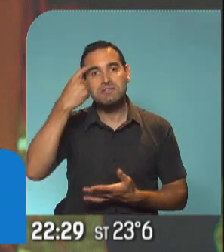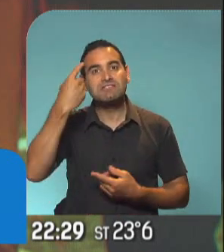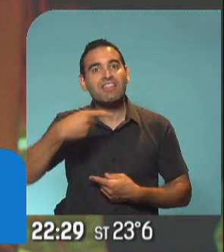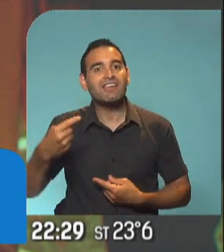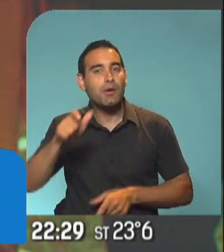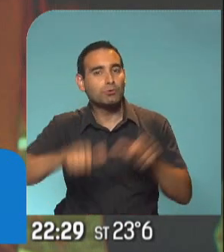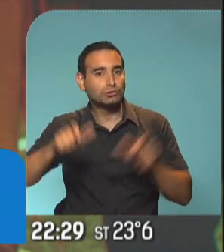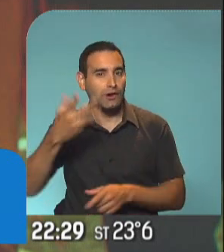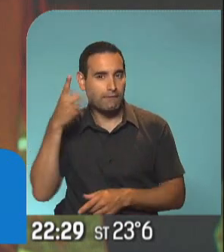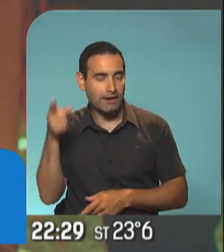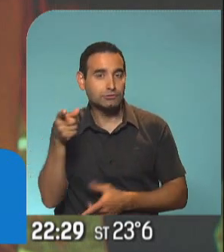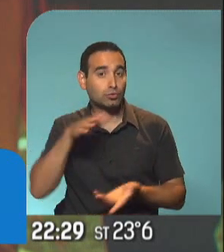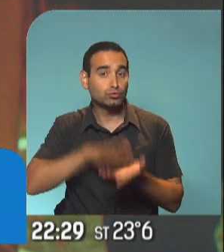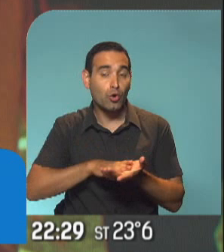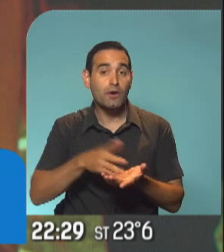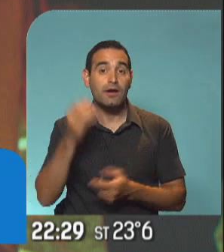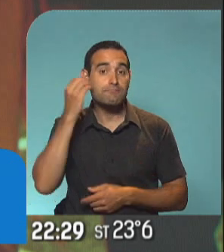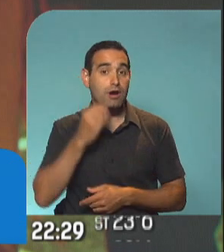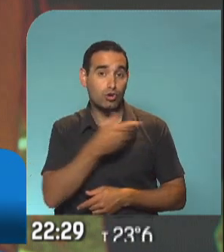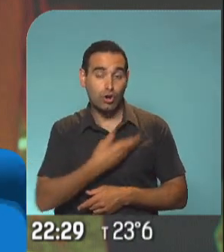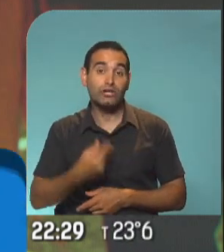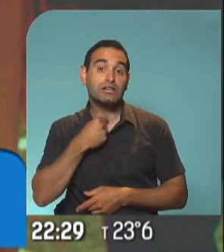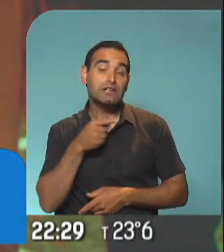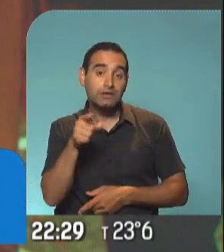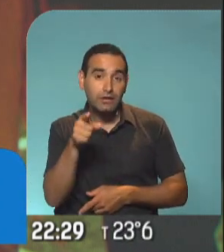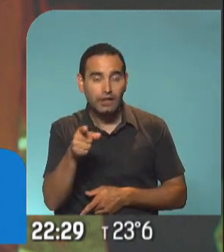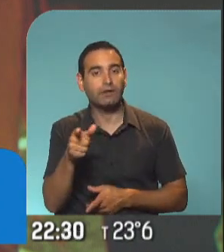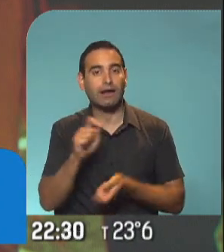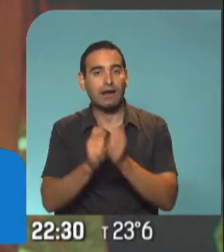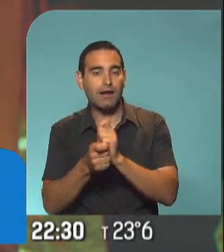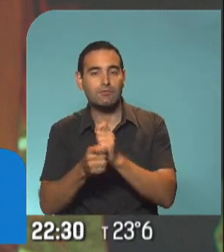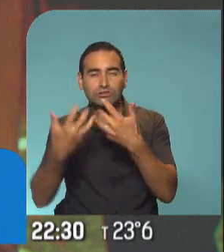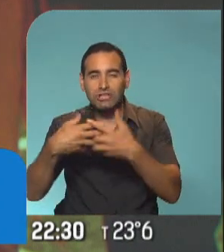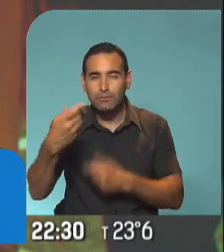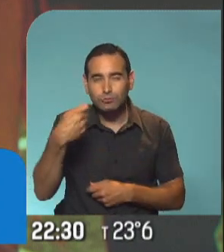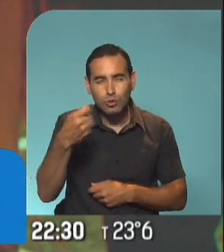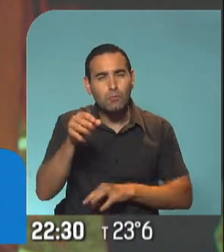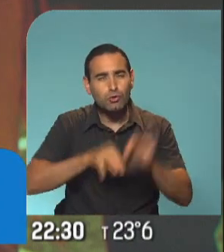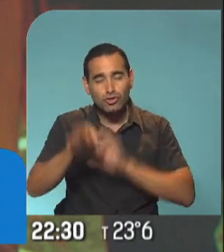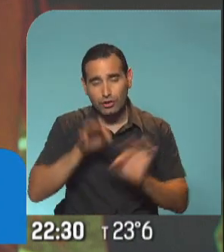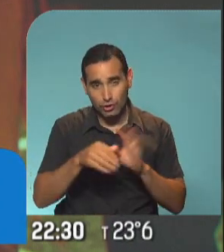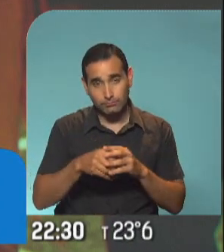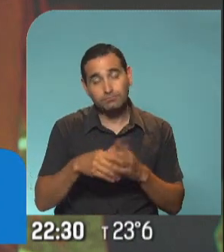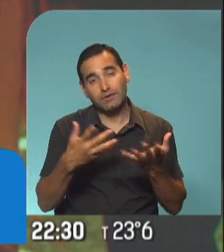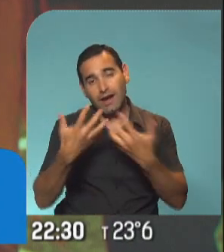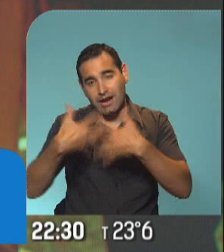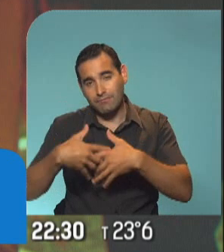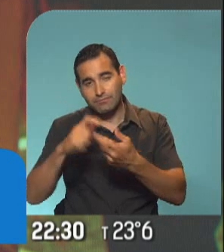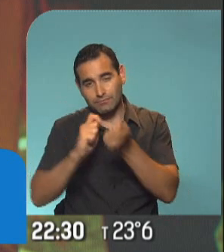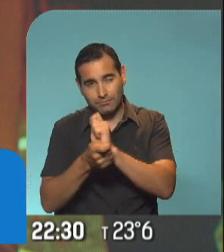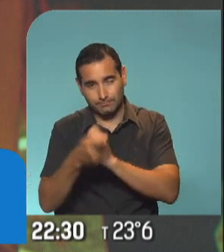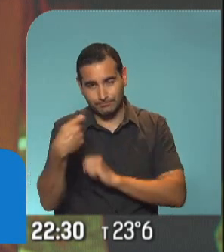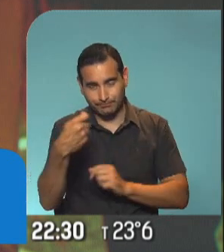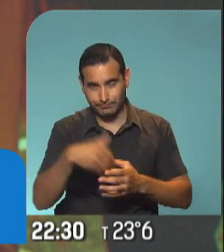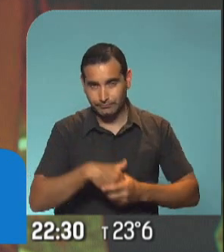francés ante un Emmanuel Macron que quiere generar y concretar algunos proyectos, por ejemplo, el de reforma